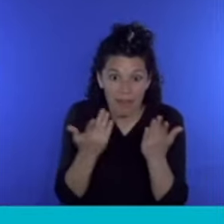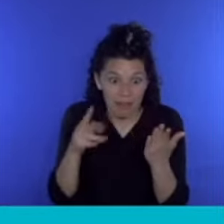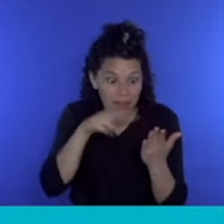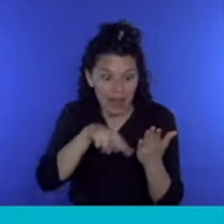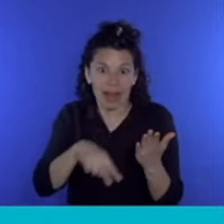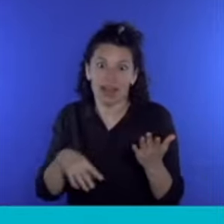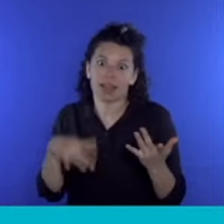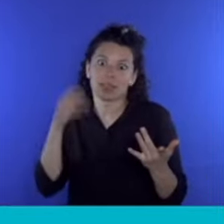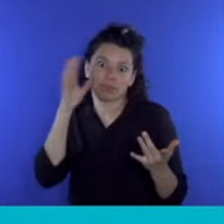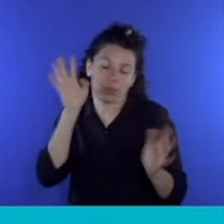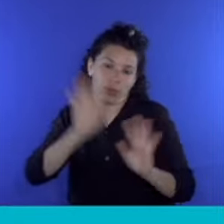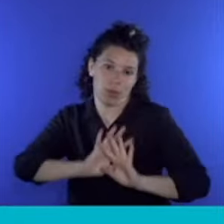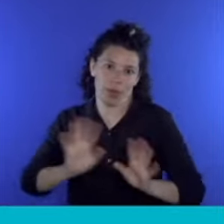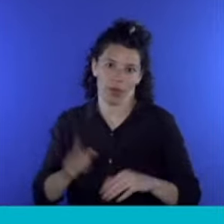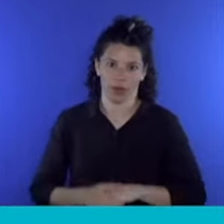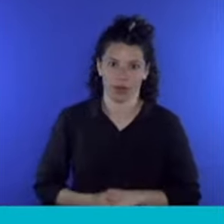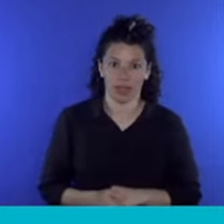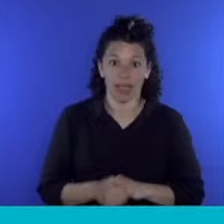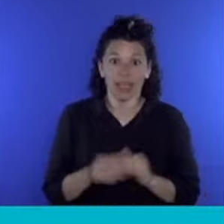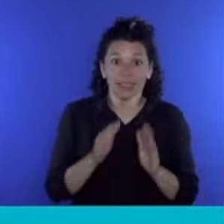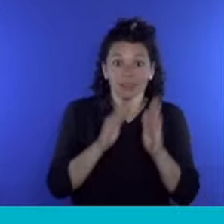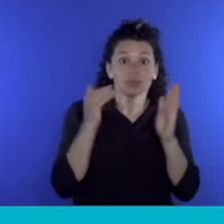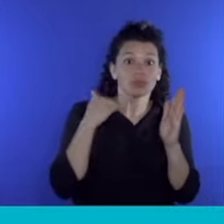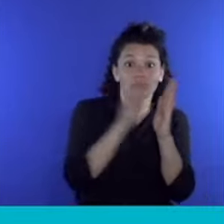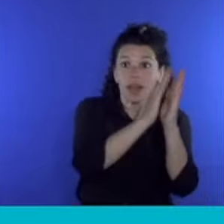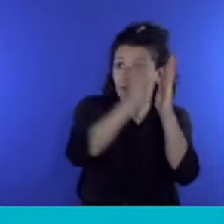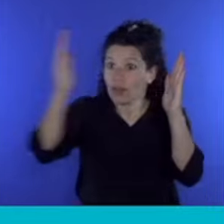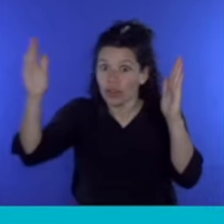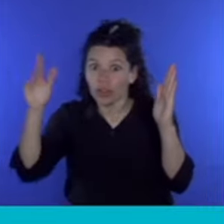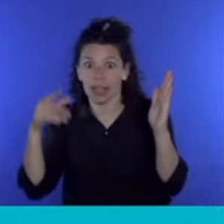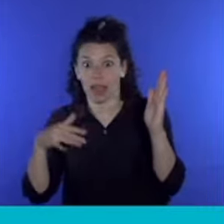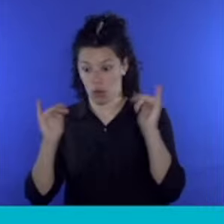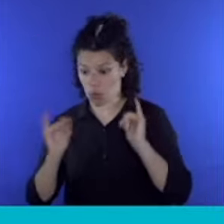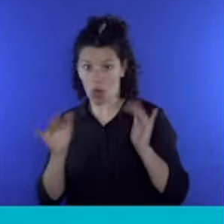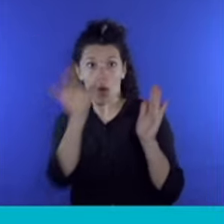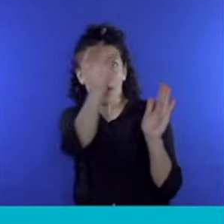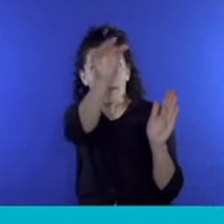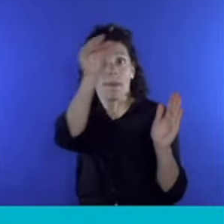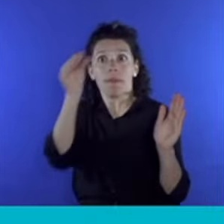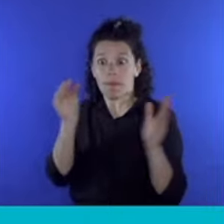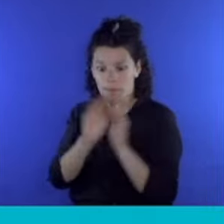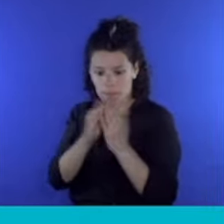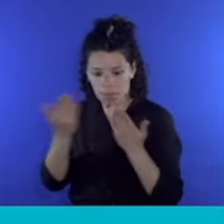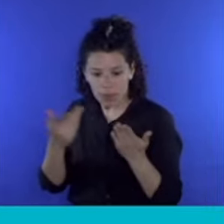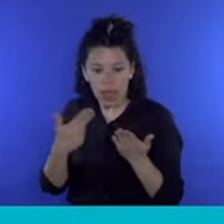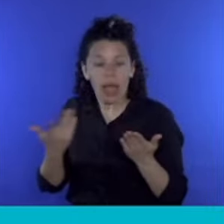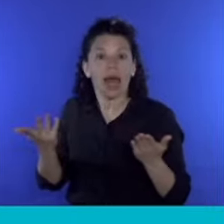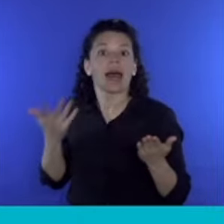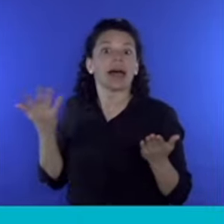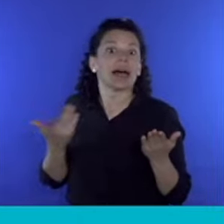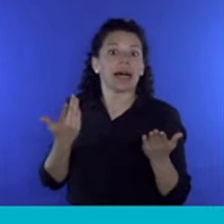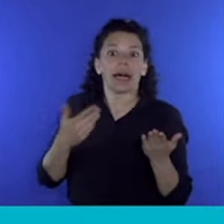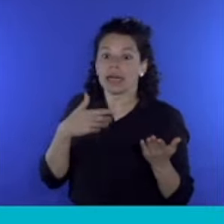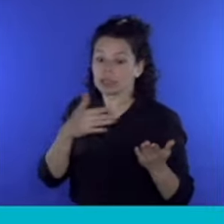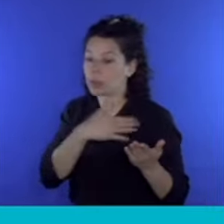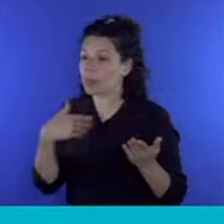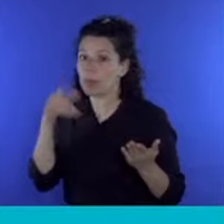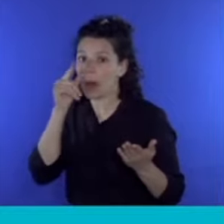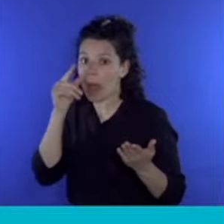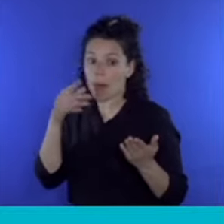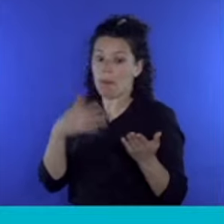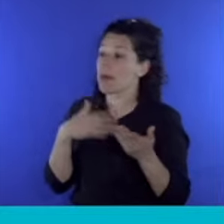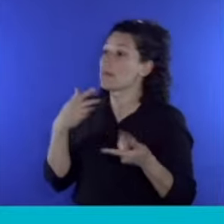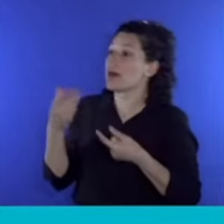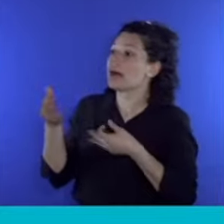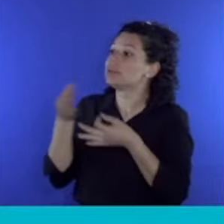bueno, esos libros están ahí en las bibliotecas. Si los agarra un joven, vaya a saber qué puede pasar. Va a tener que hablar con sus padres, va a tener que